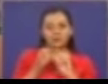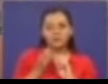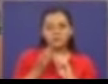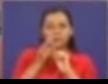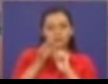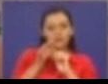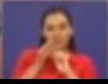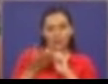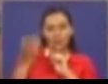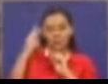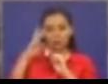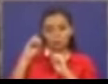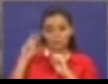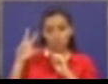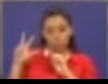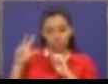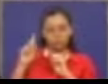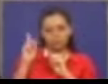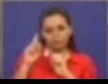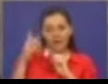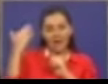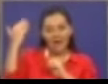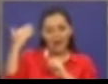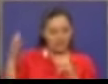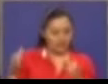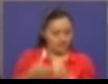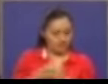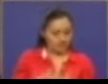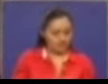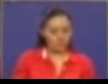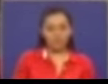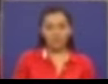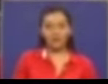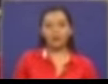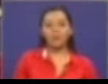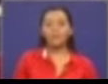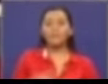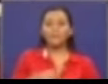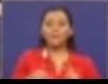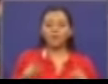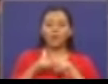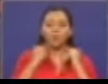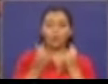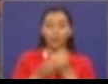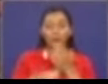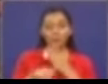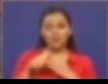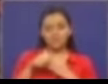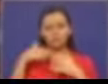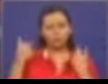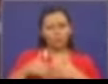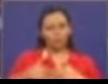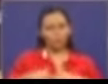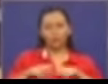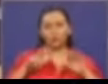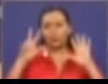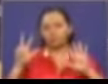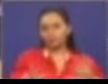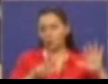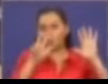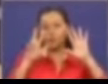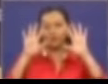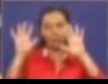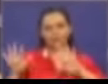de la Amazonía. Bueno, ustedes saben que el gabinete son 8 o 10 horas de trabajo. Tratamos